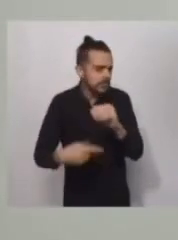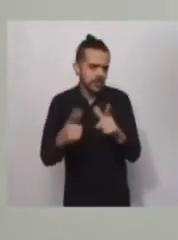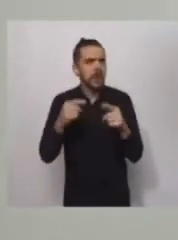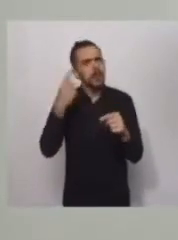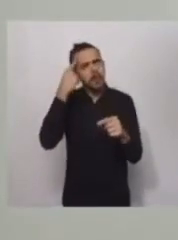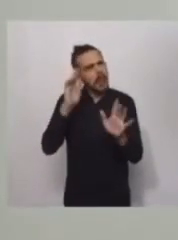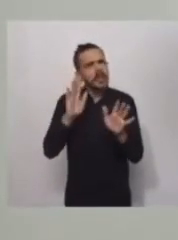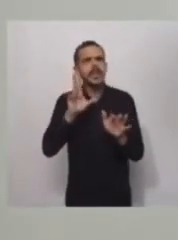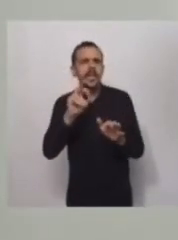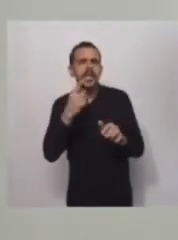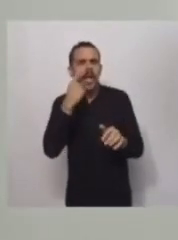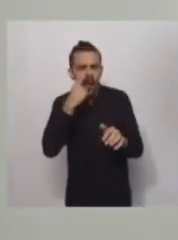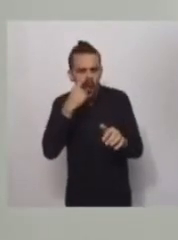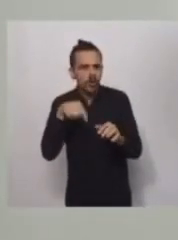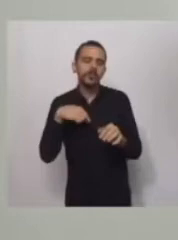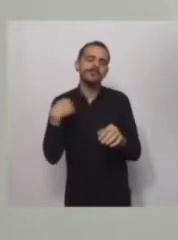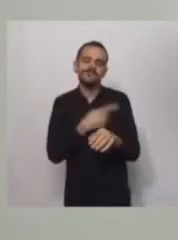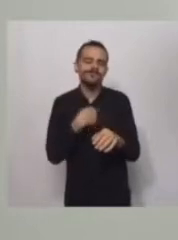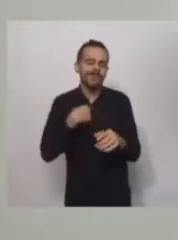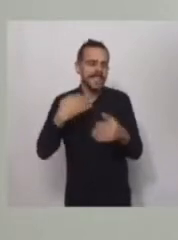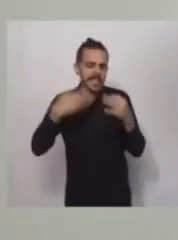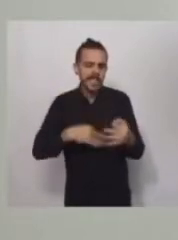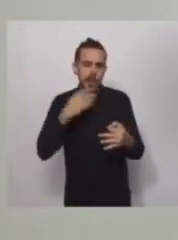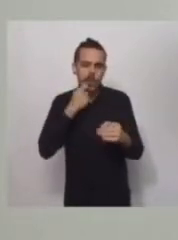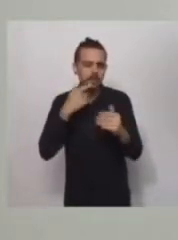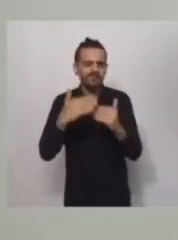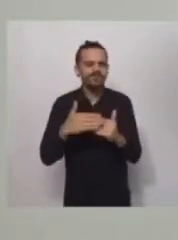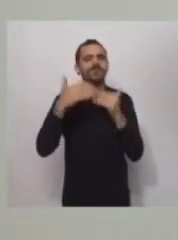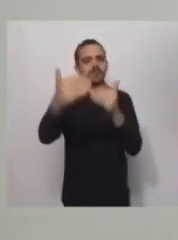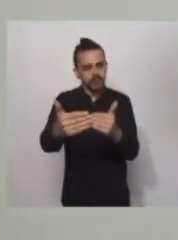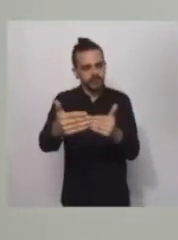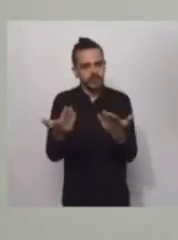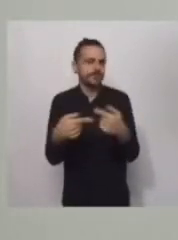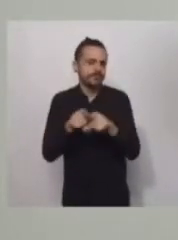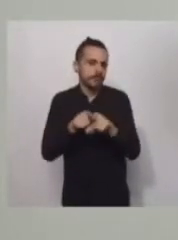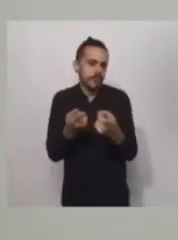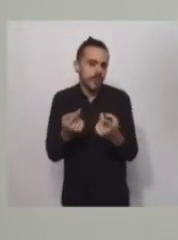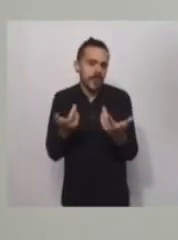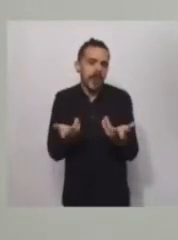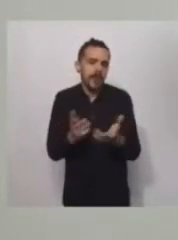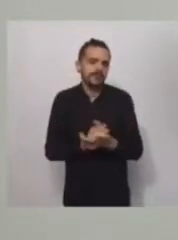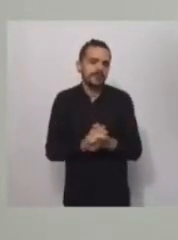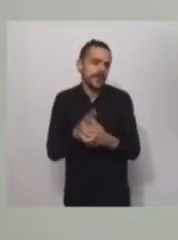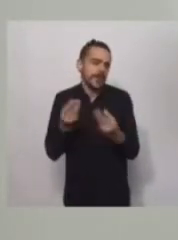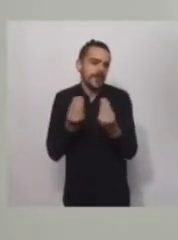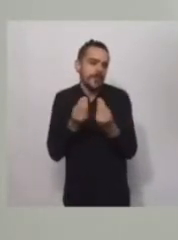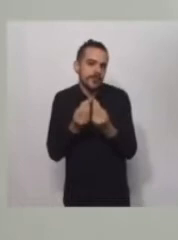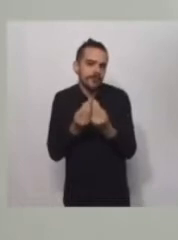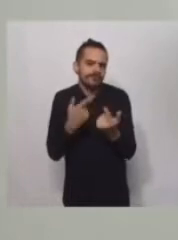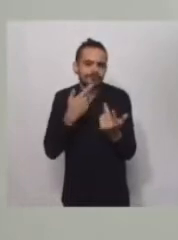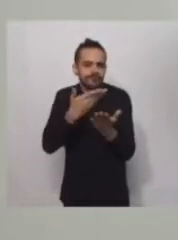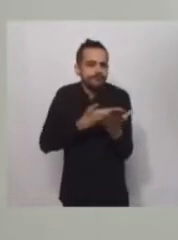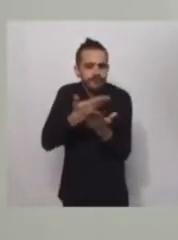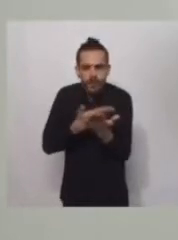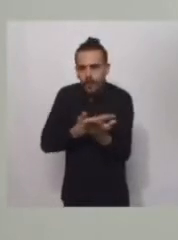inscripción para nivel secundario en enero y terminamos estirando para darle la posibilidad a todos de que se puedan inscribir. Nos estiramos hasta